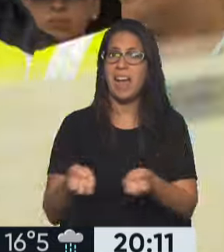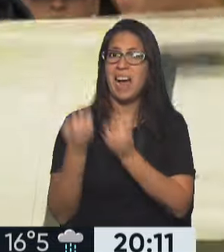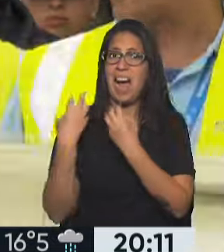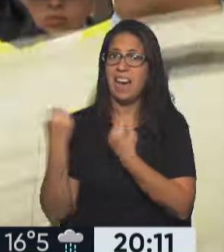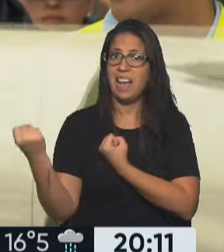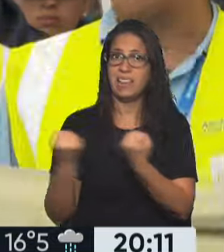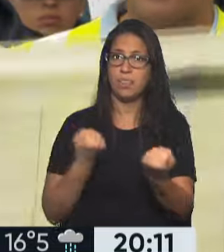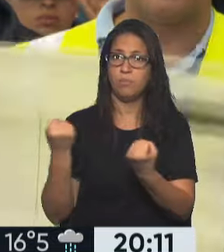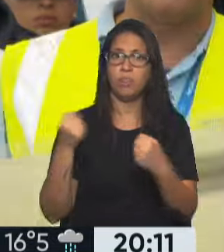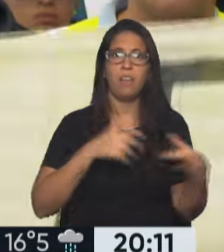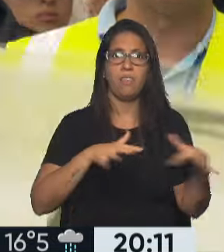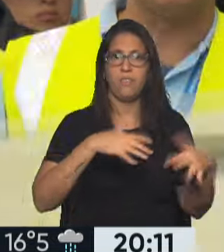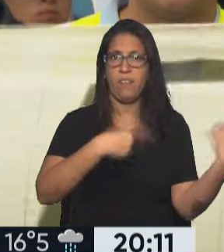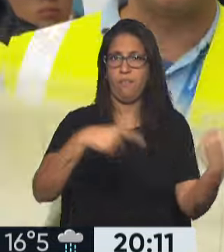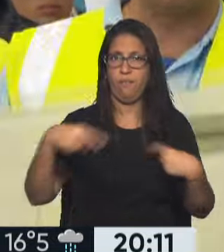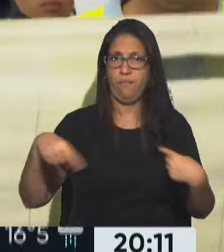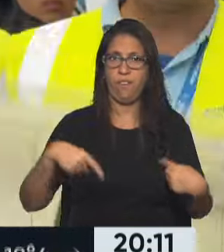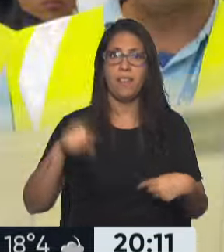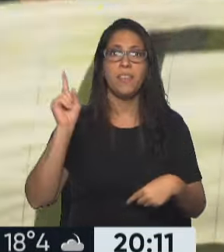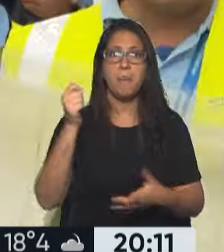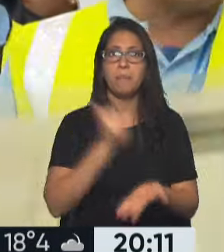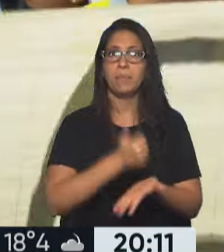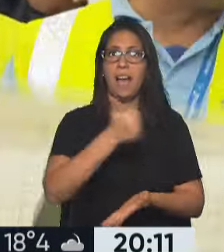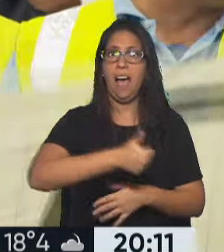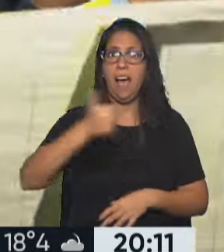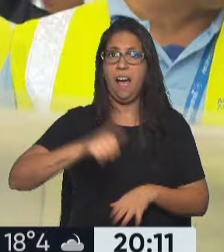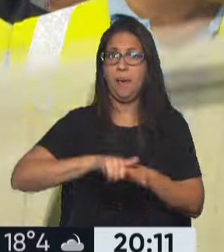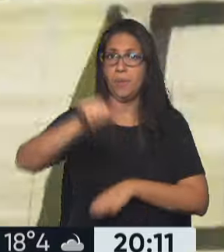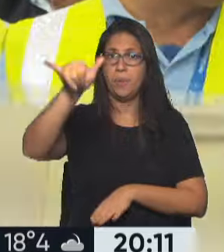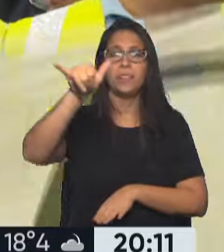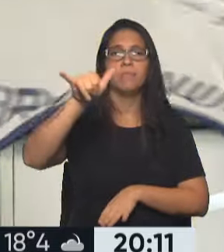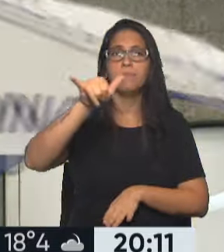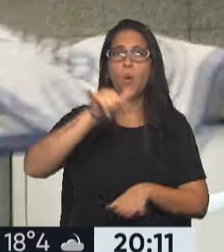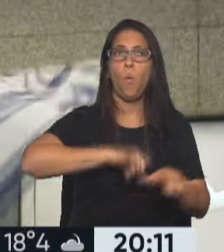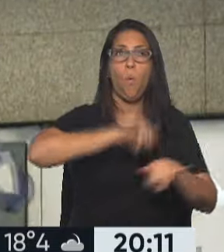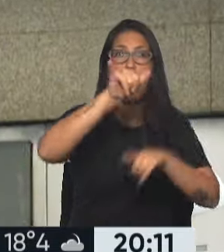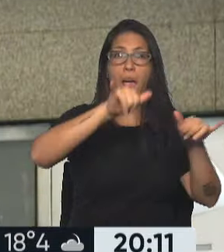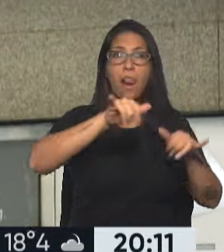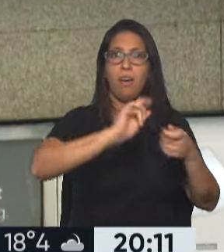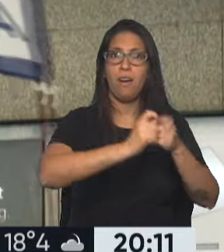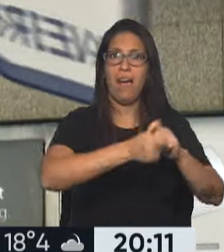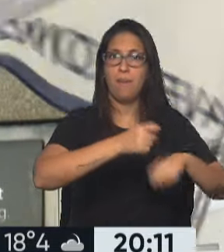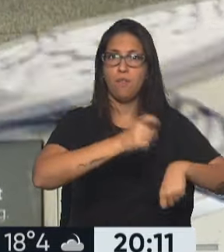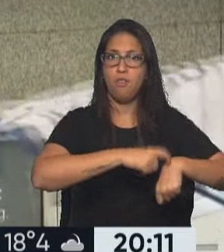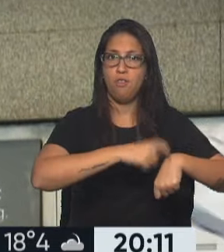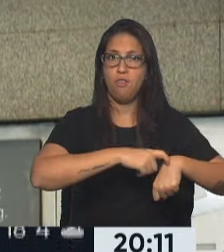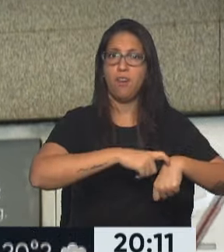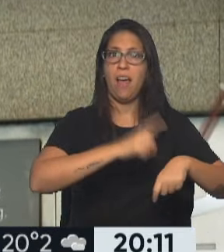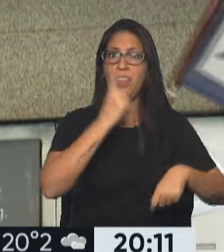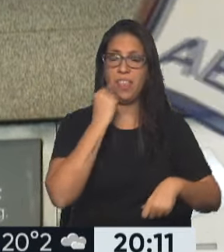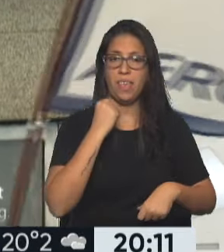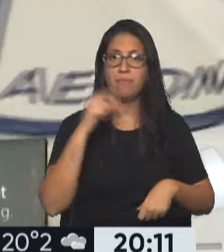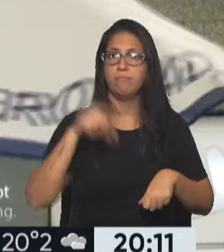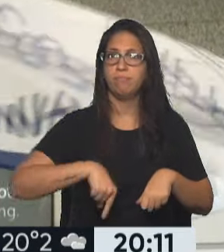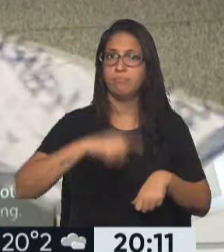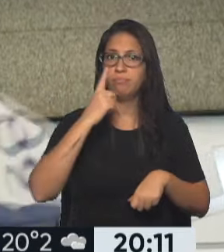otras actividades. Por su parte, Aerolíneas Argentinas tuvo que reprogramar varios vuelos. La jornada de protesta en una decena de